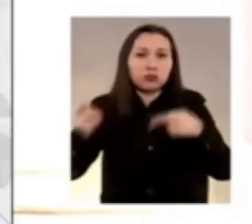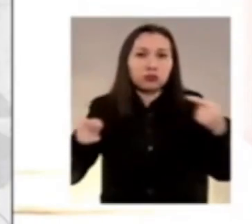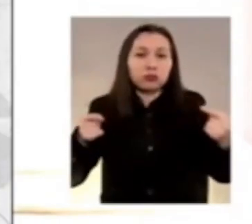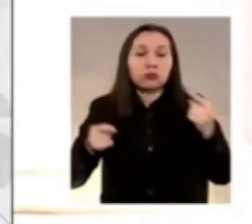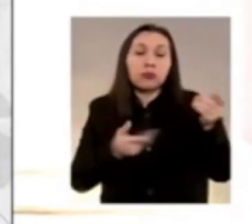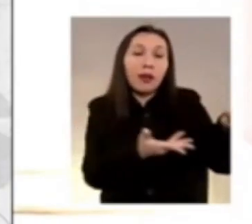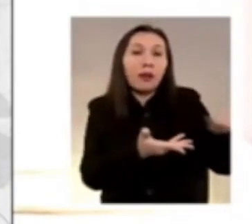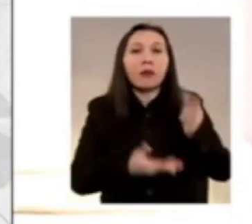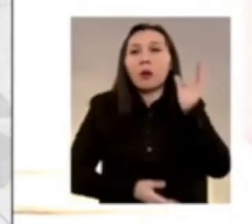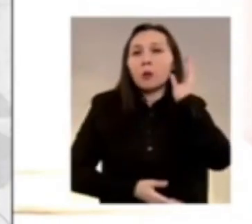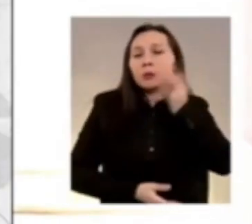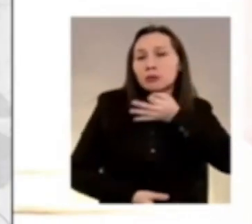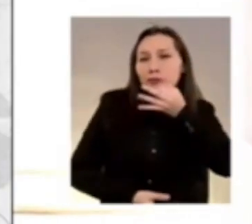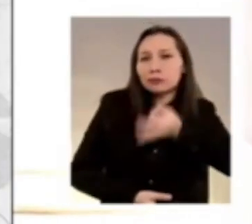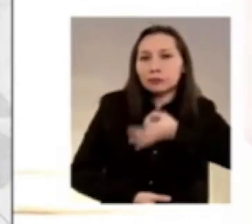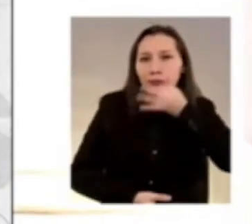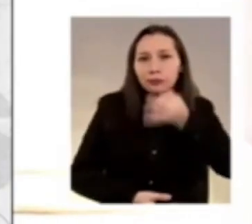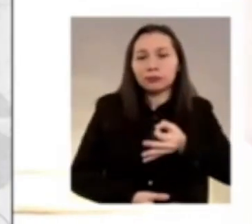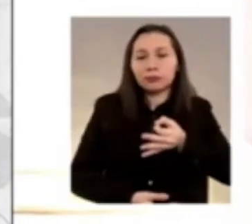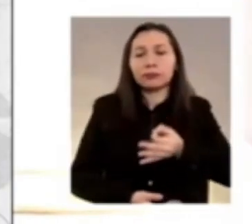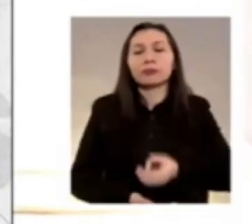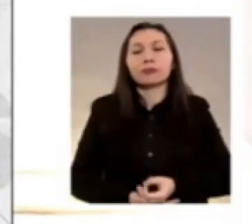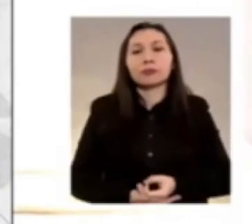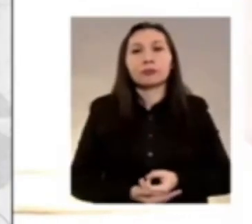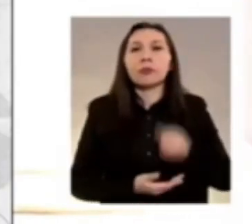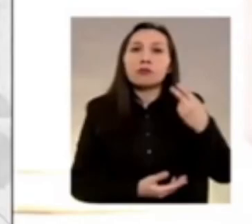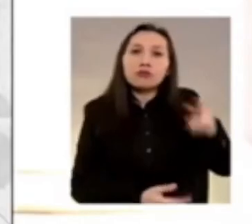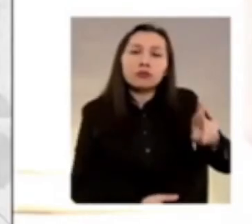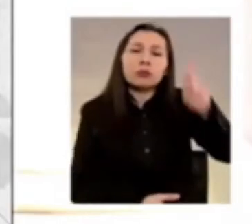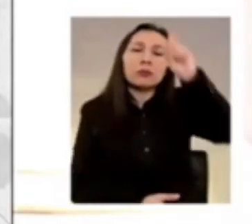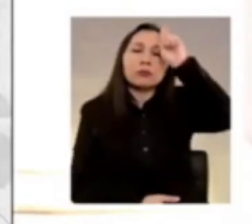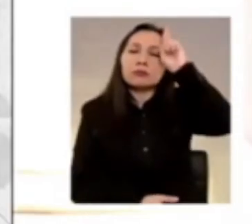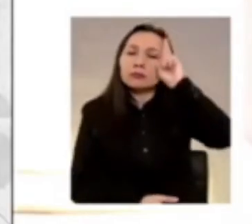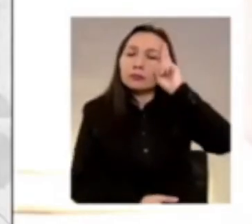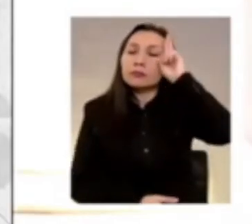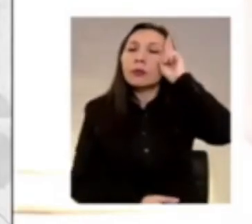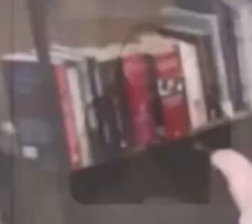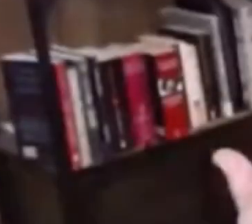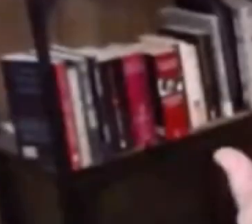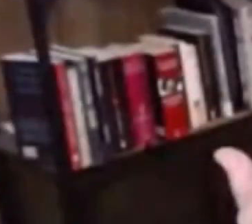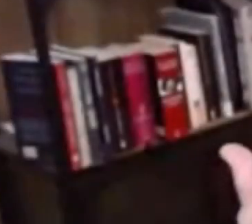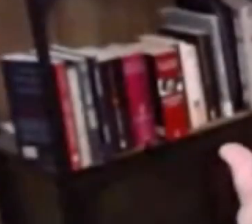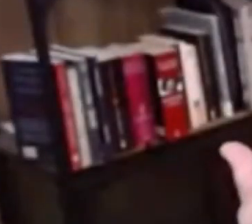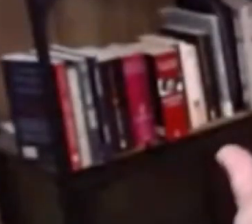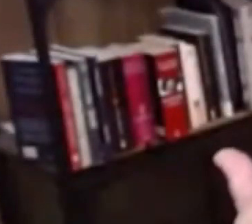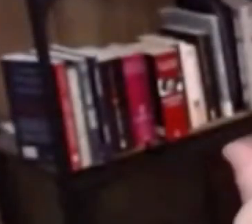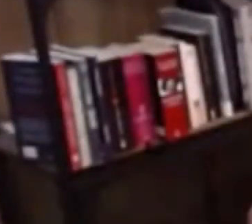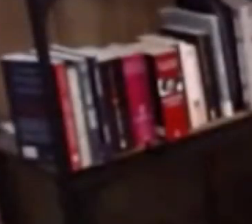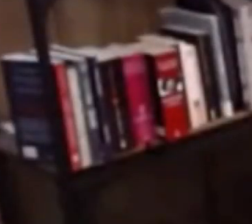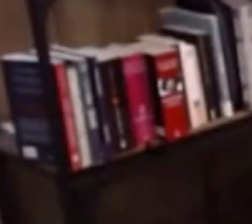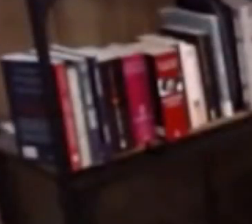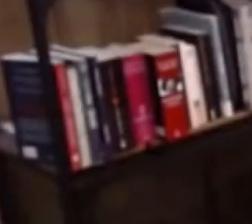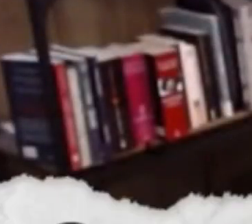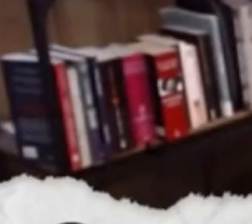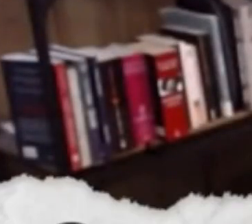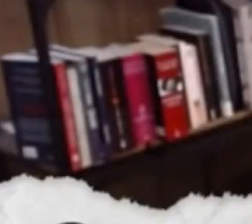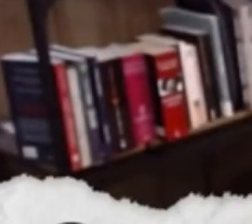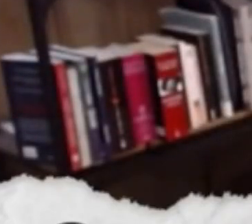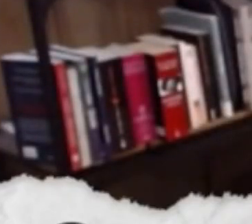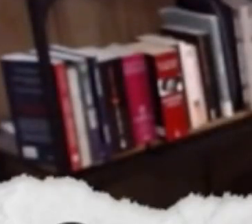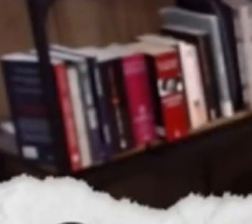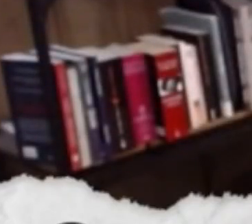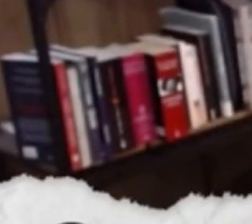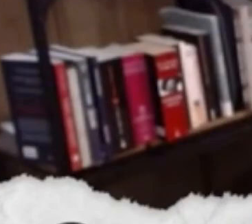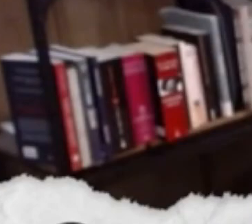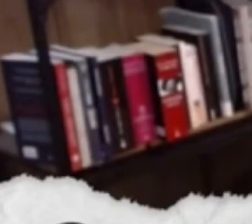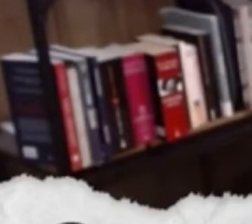Chile, en el Palacio de la Moneda. Y le decía, viendo los chats en vivo del, pues